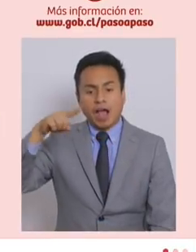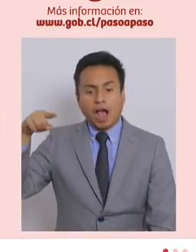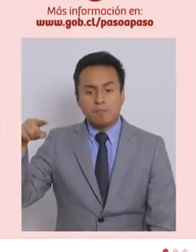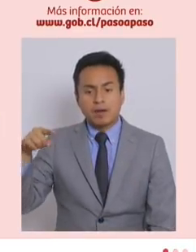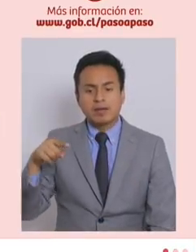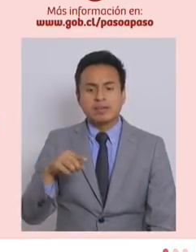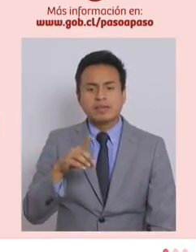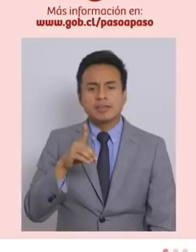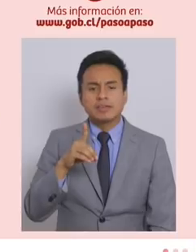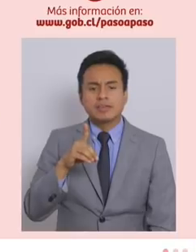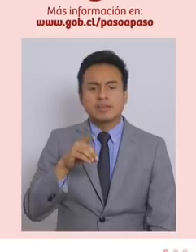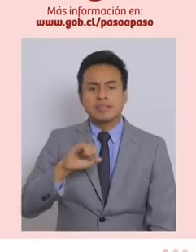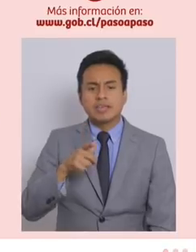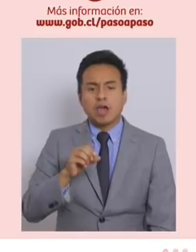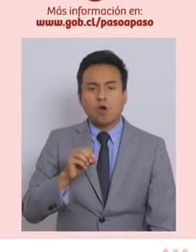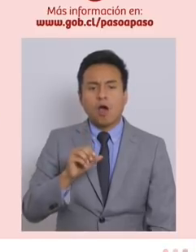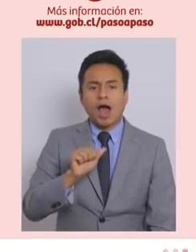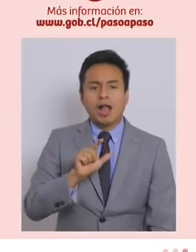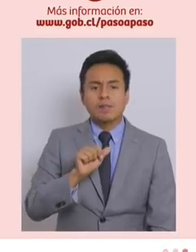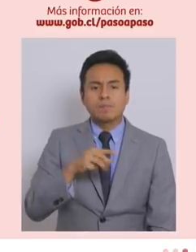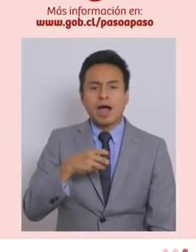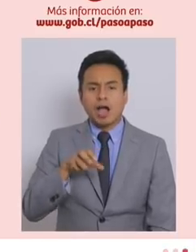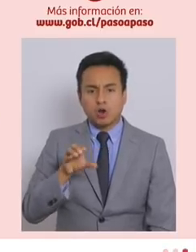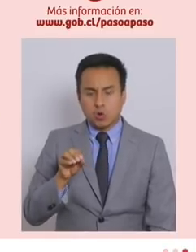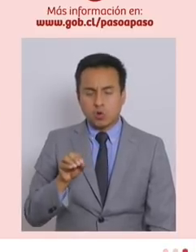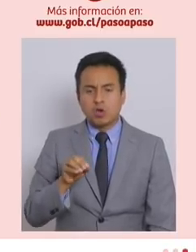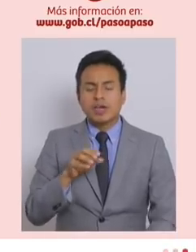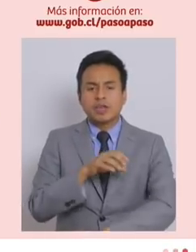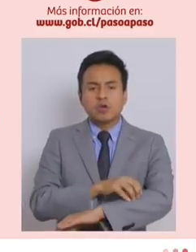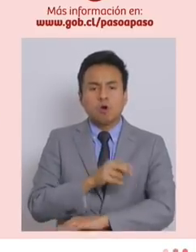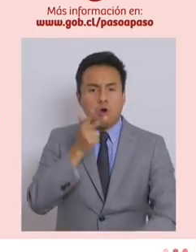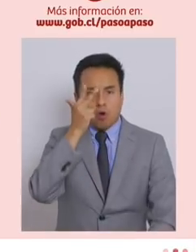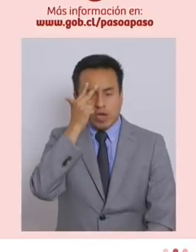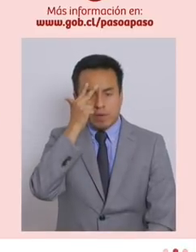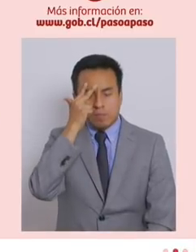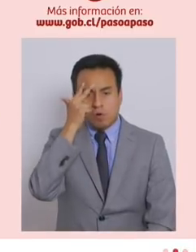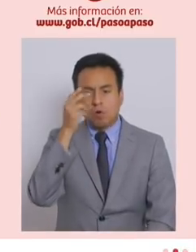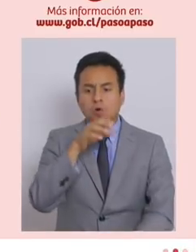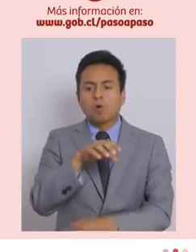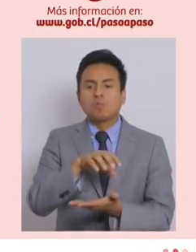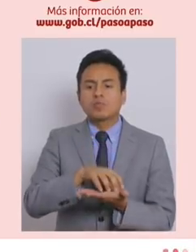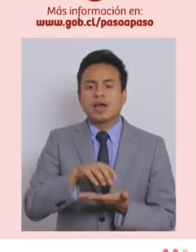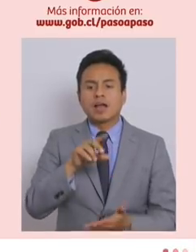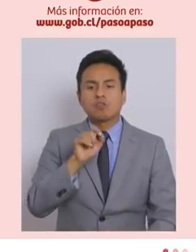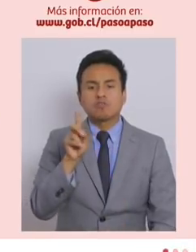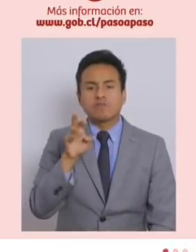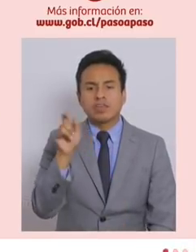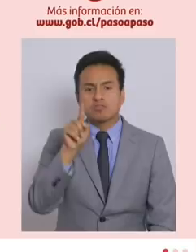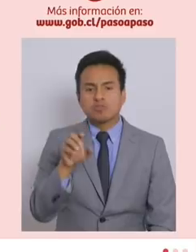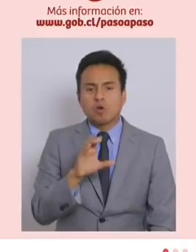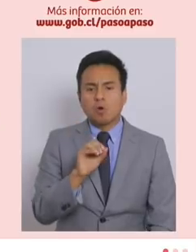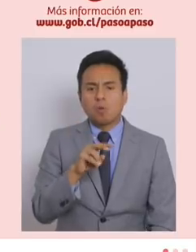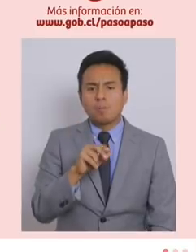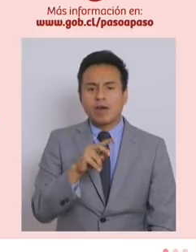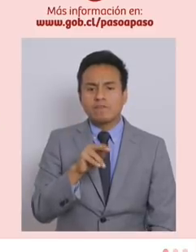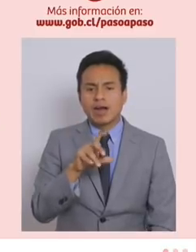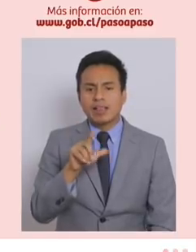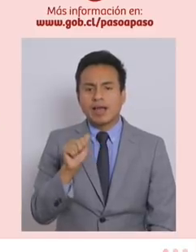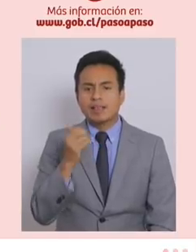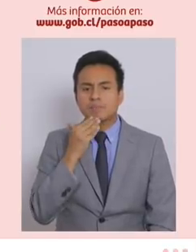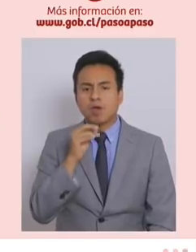diego de almagro en la región de coquimbo las comunas de los vilos combarbalá ovalle